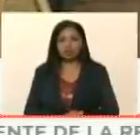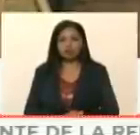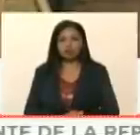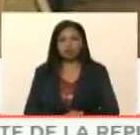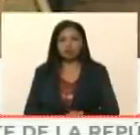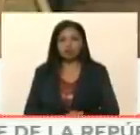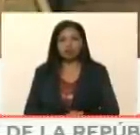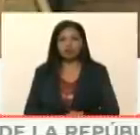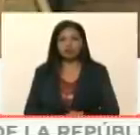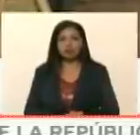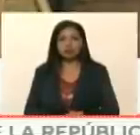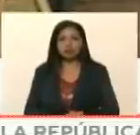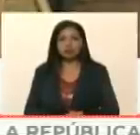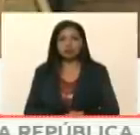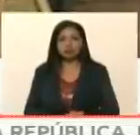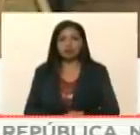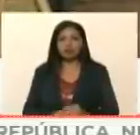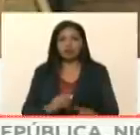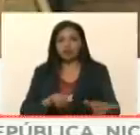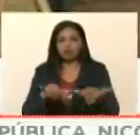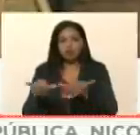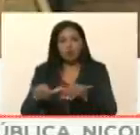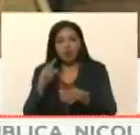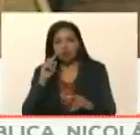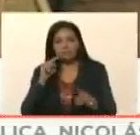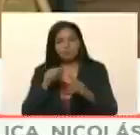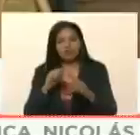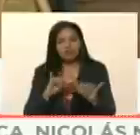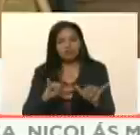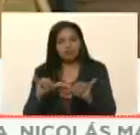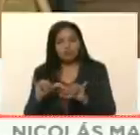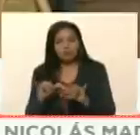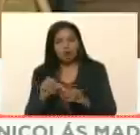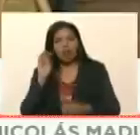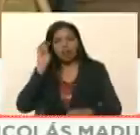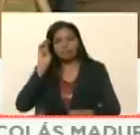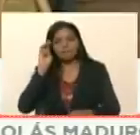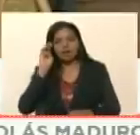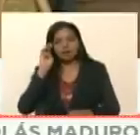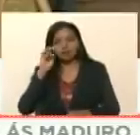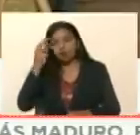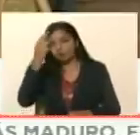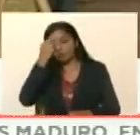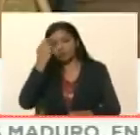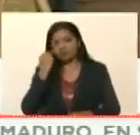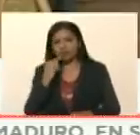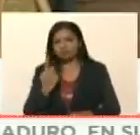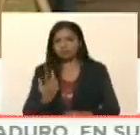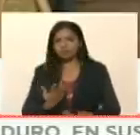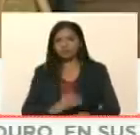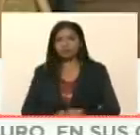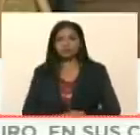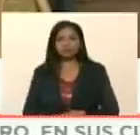especial y allí dediquemos al maestro Sri Ravi Shankar